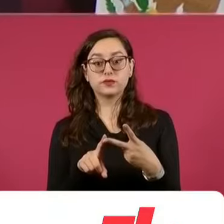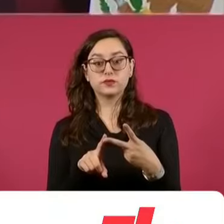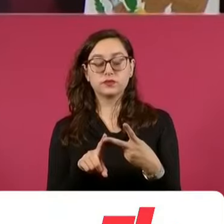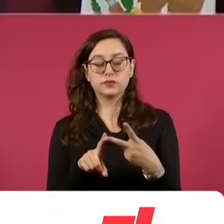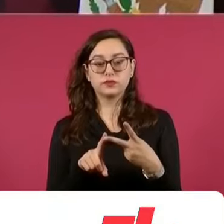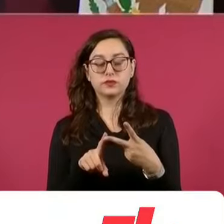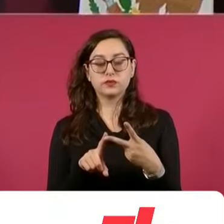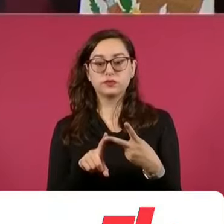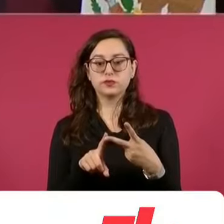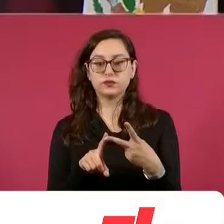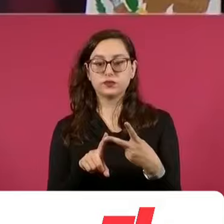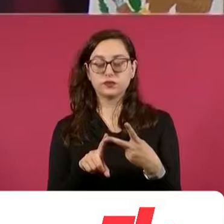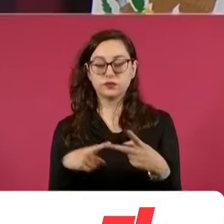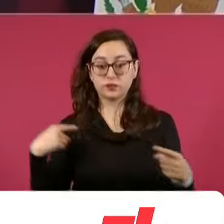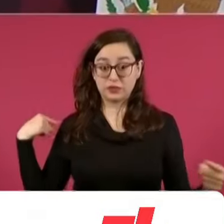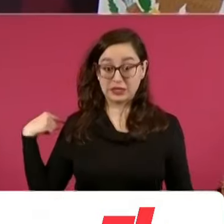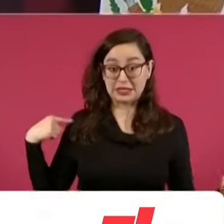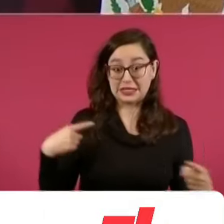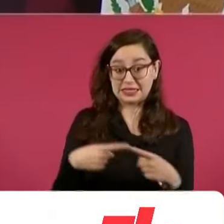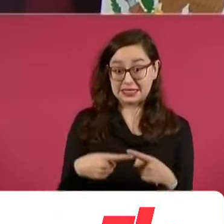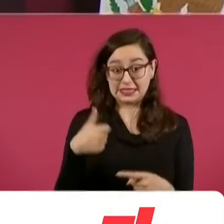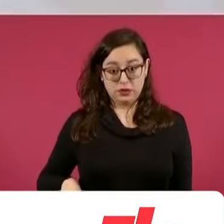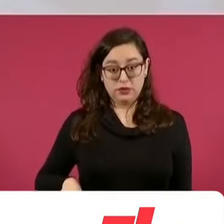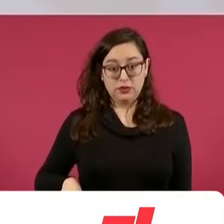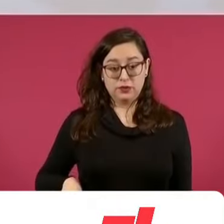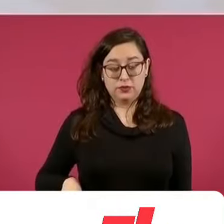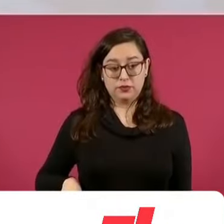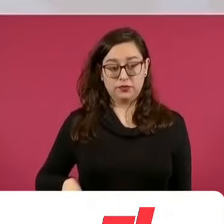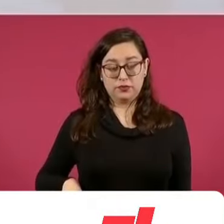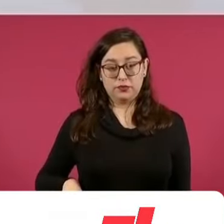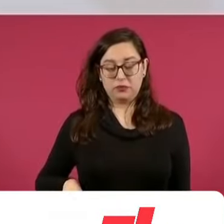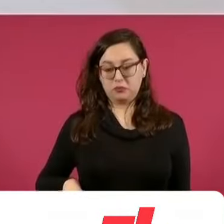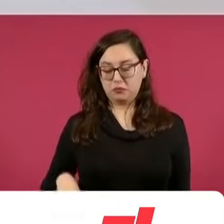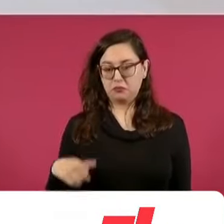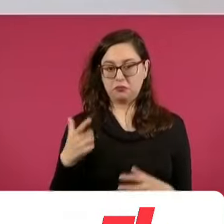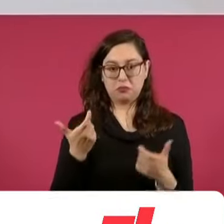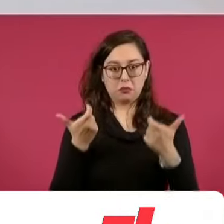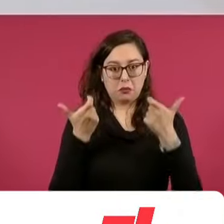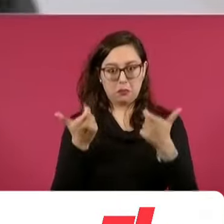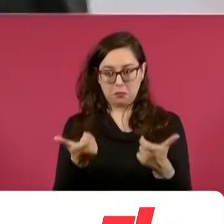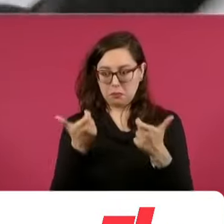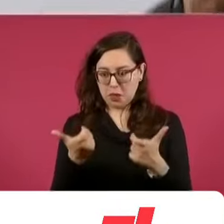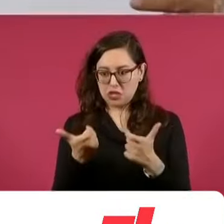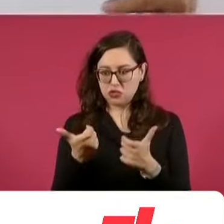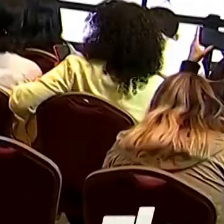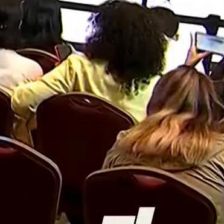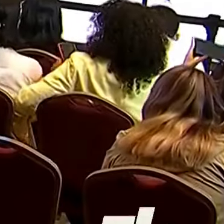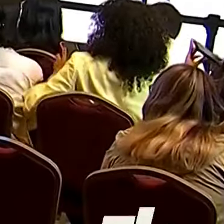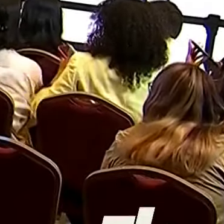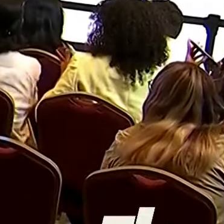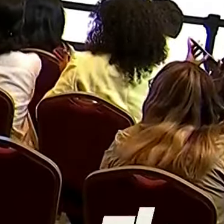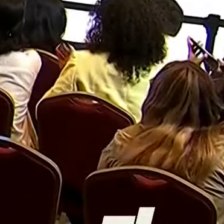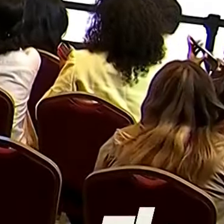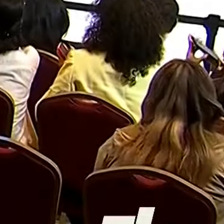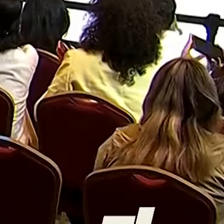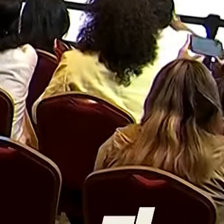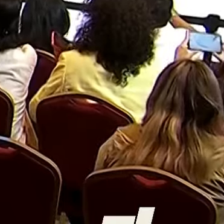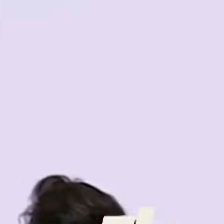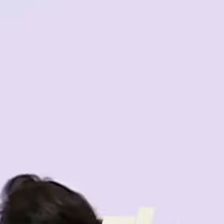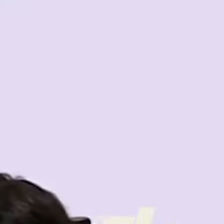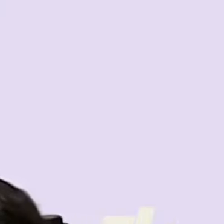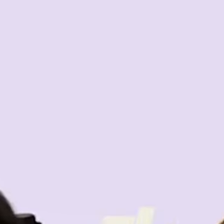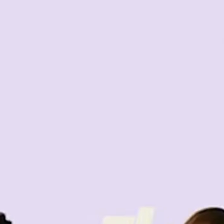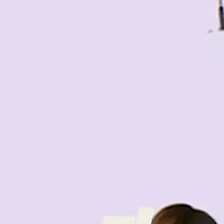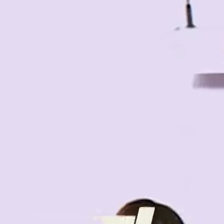todo el sexenio el peso se ha apreciado. La próxima